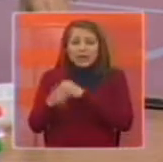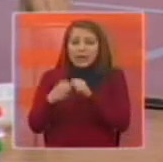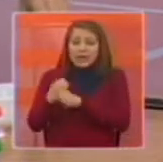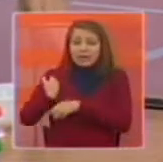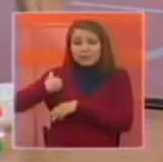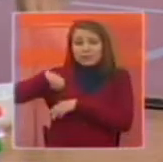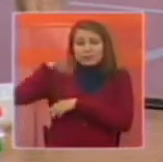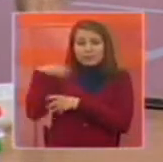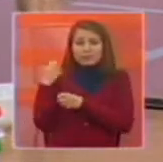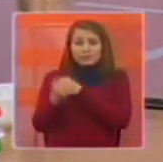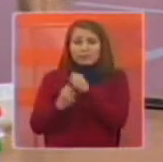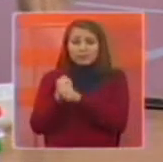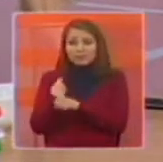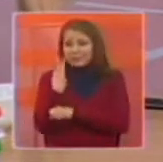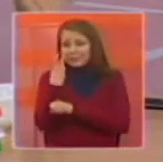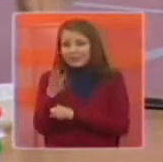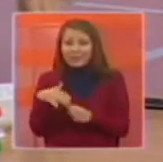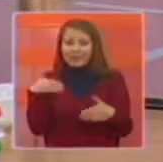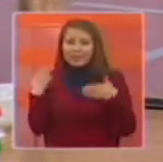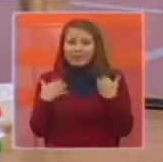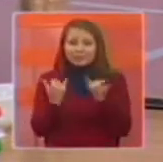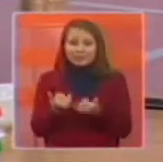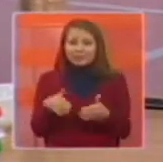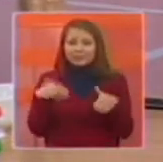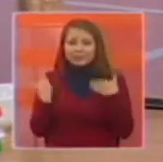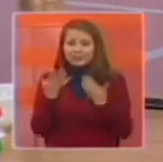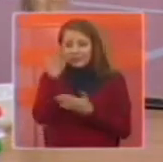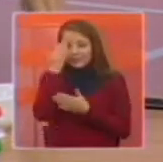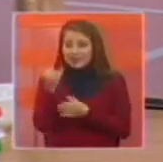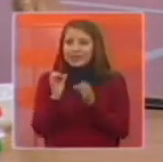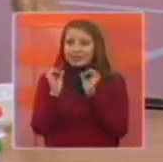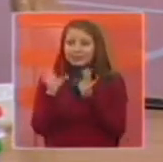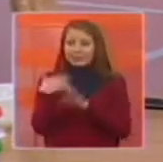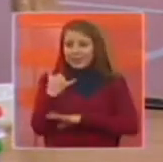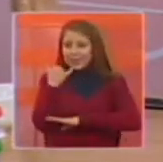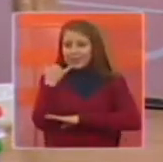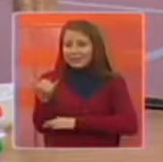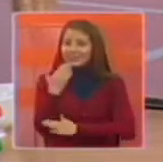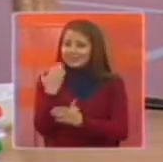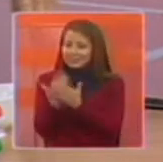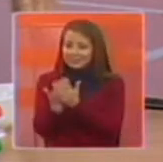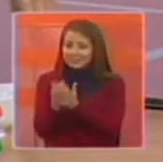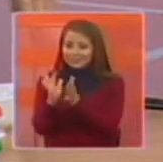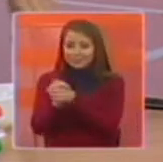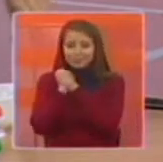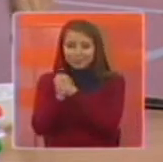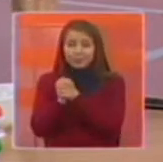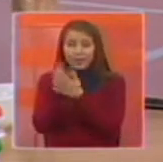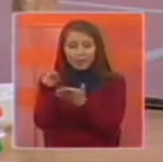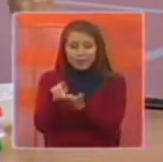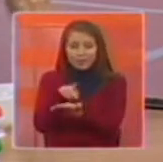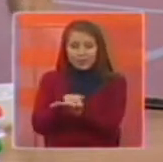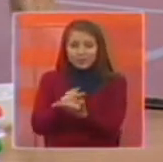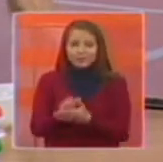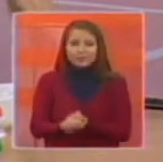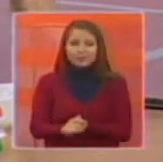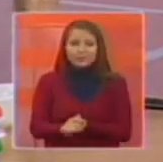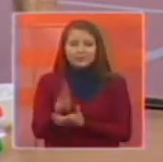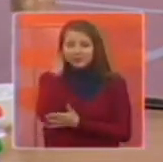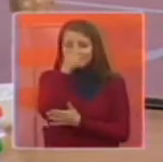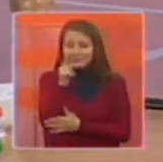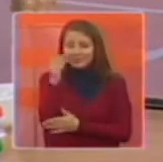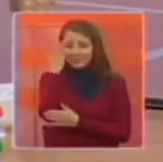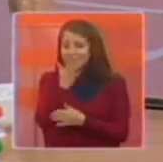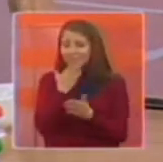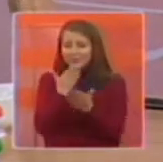mucho tiempo. Oiga, estoy feliz porque me salió la llamada. Muchísimas gracias, felicitándole por su programa. Es